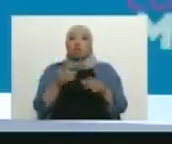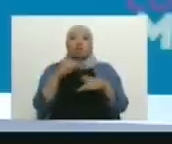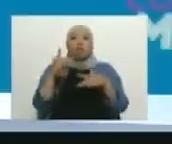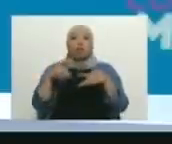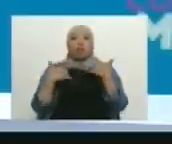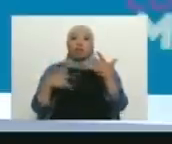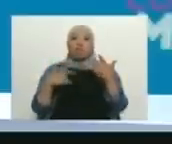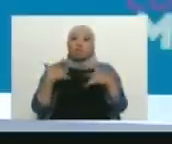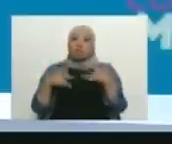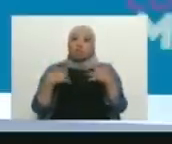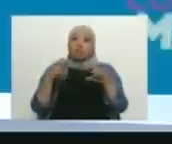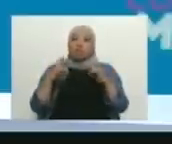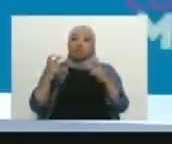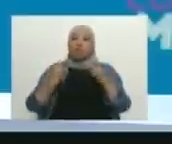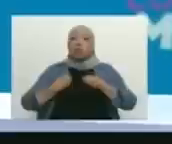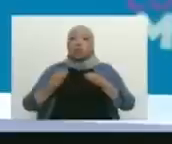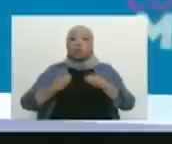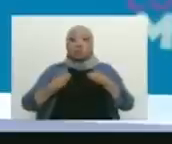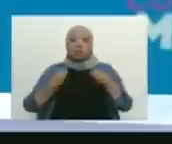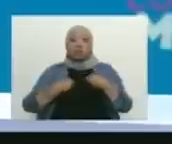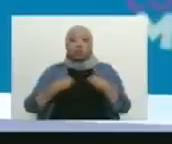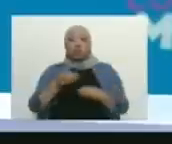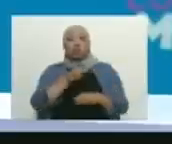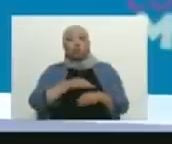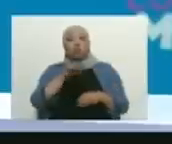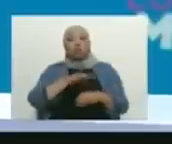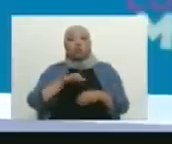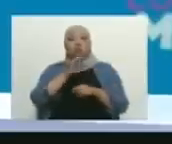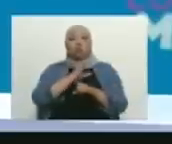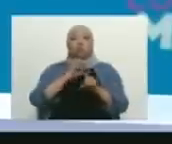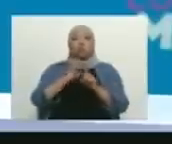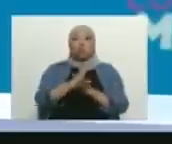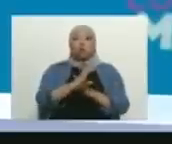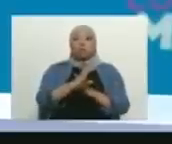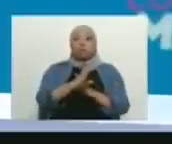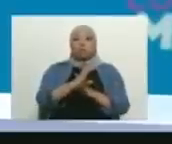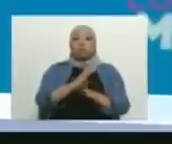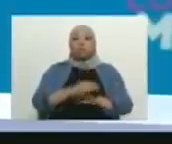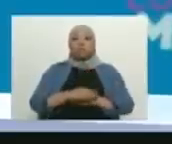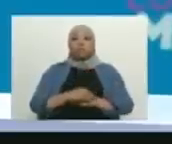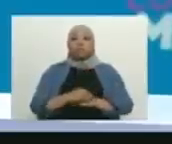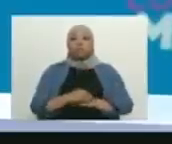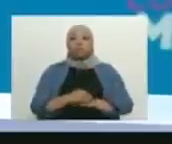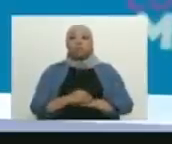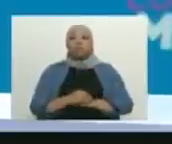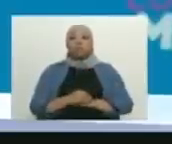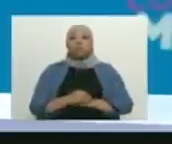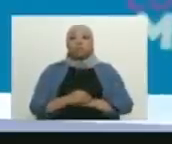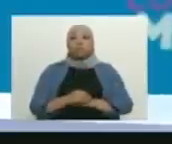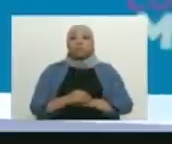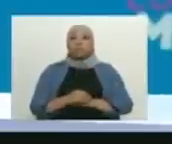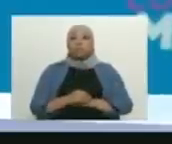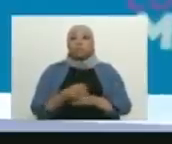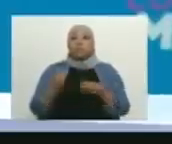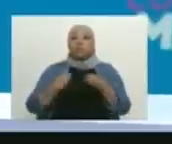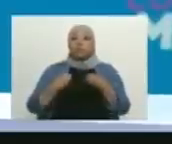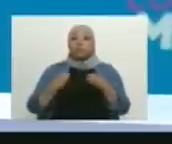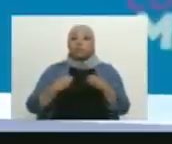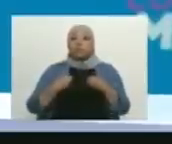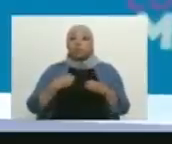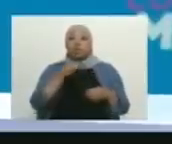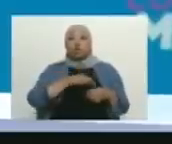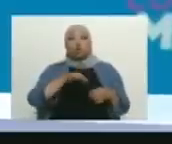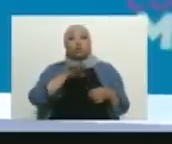aspectos y segmentos de la vida social, cultural y de la vida